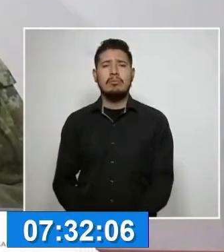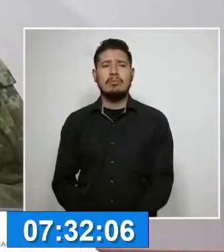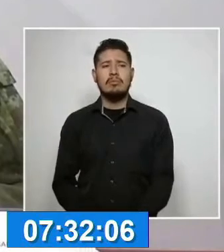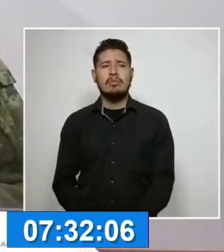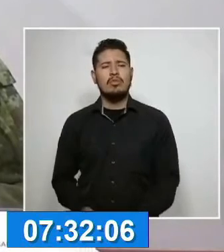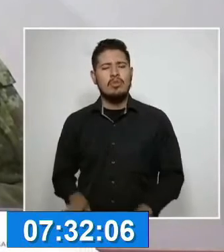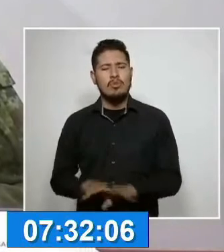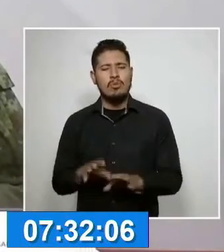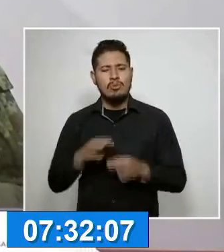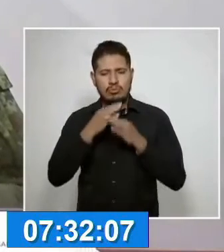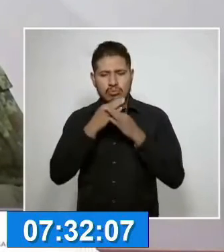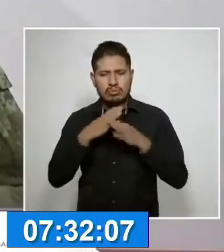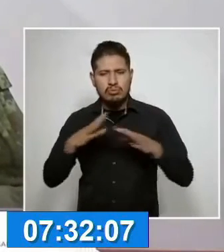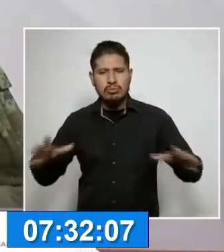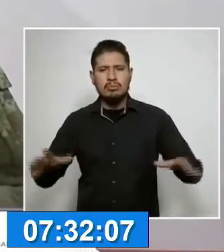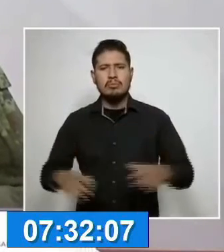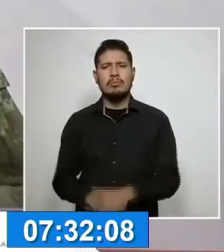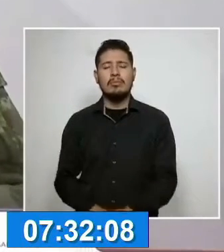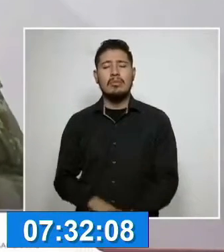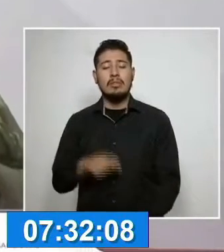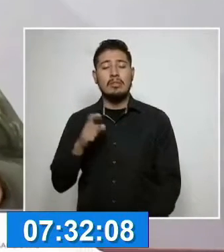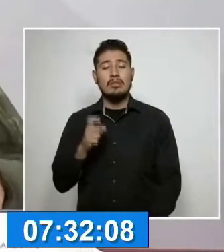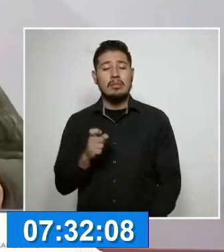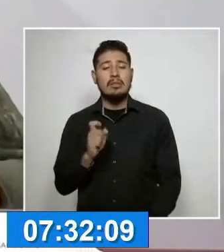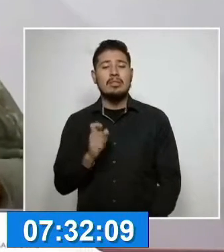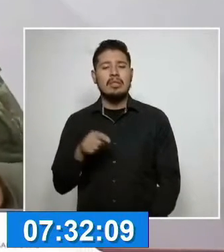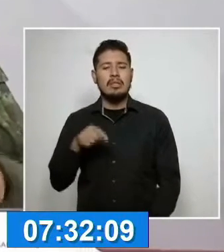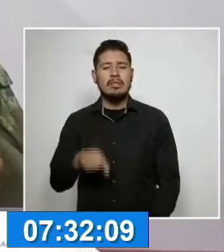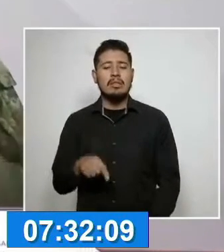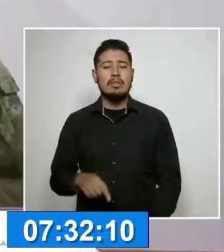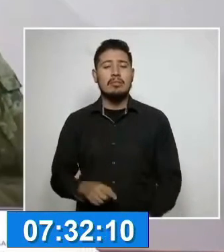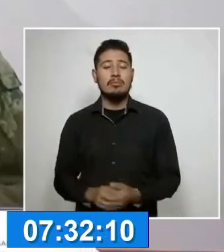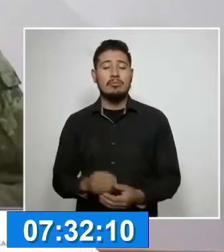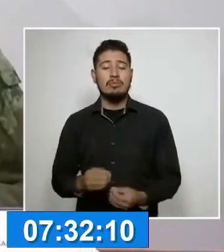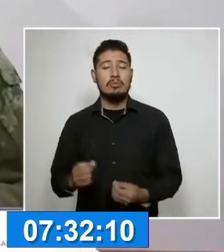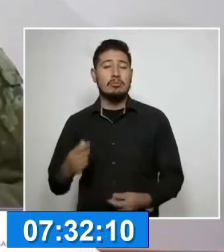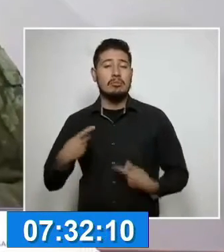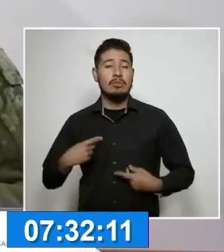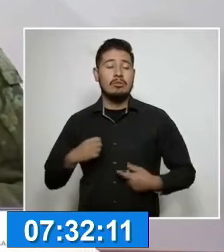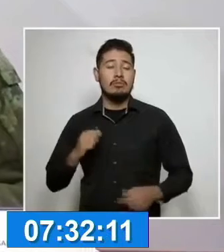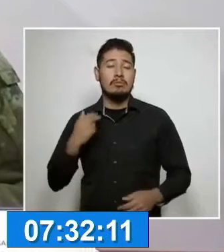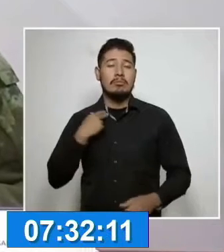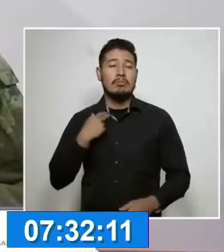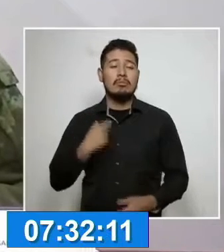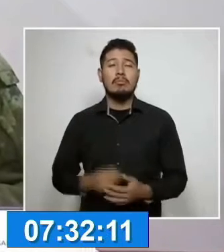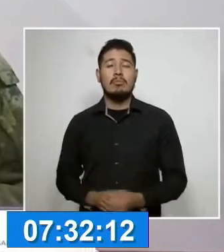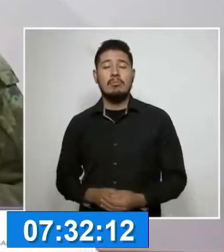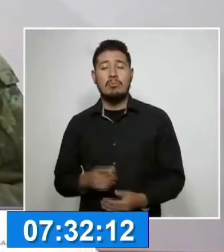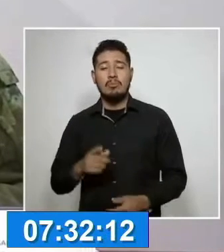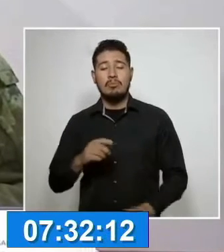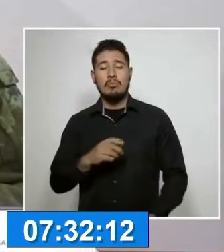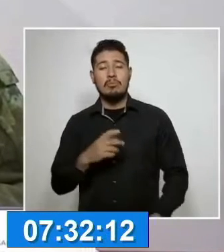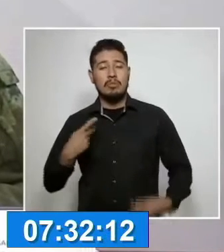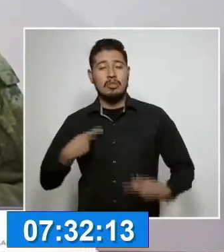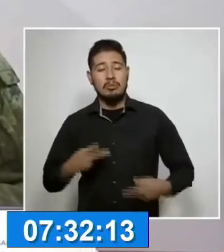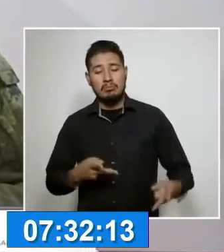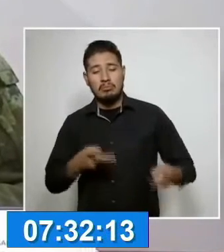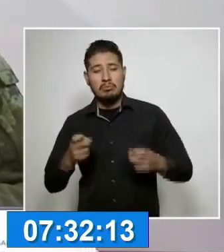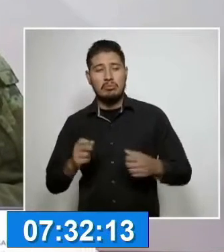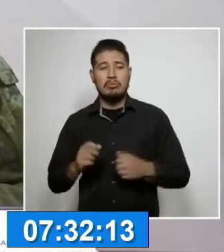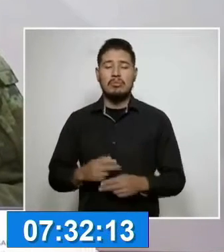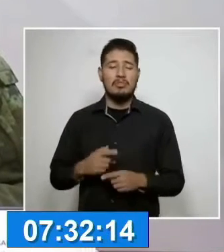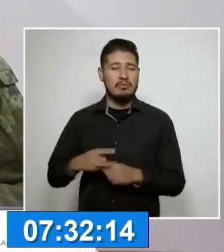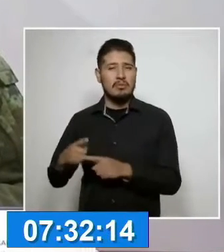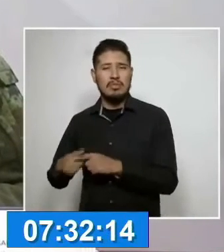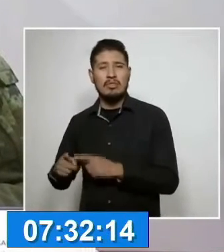Como información, tenemos aquí el dato de la situación de los homicidios vinculados a delincuencia organizada en el estado. En